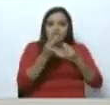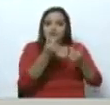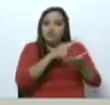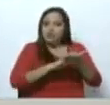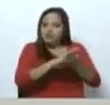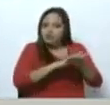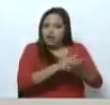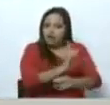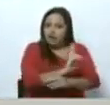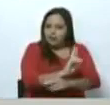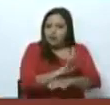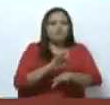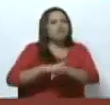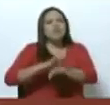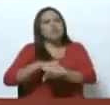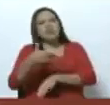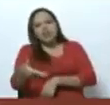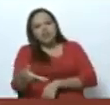por qué?